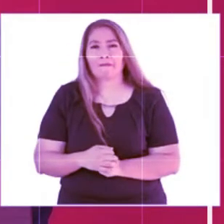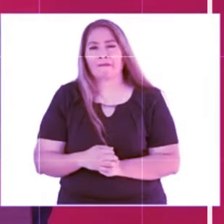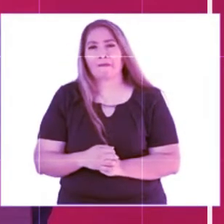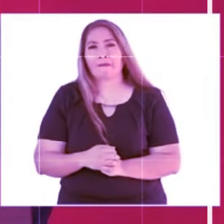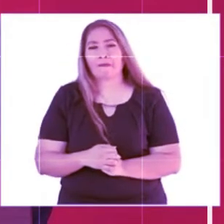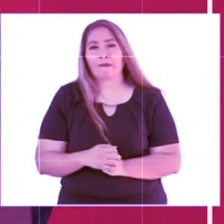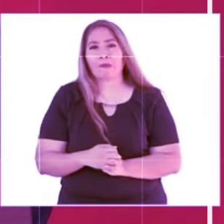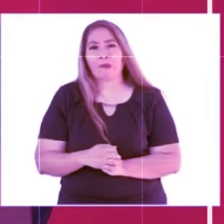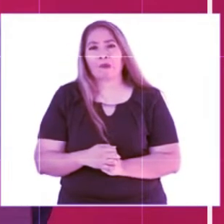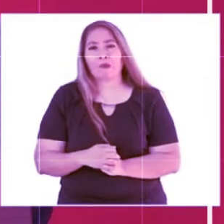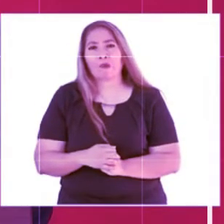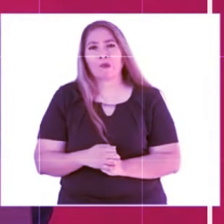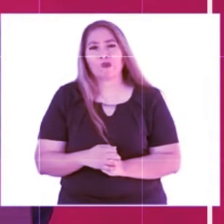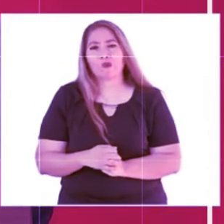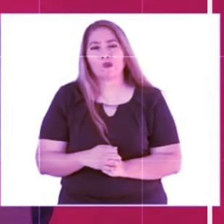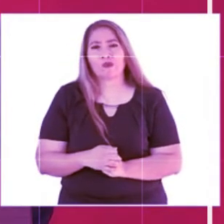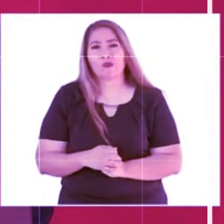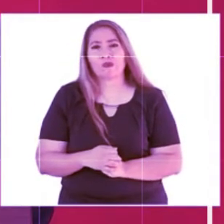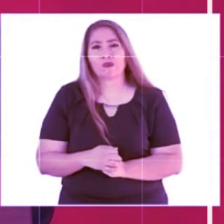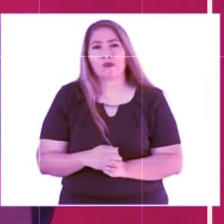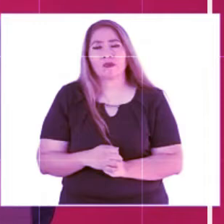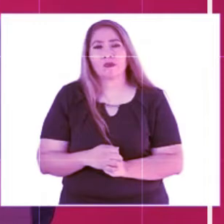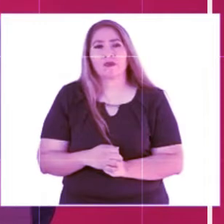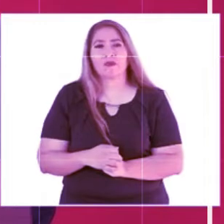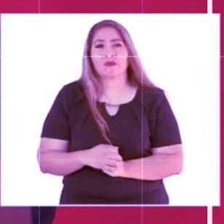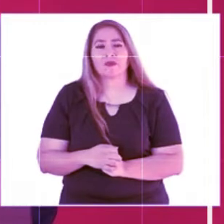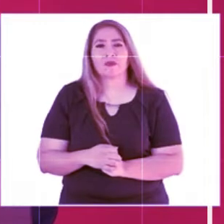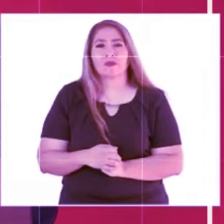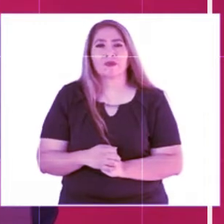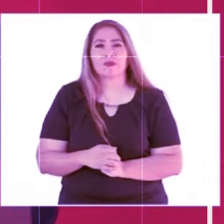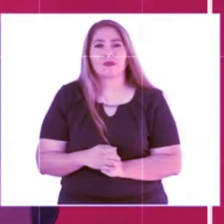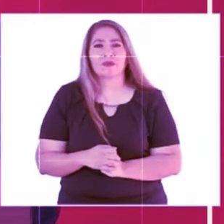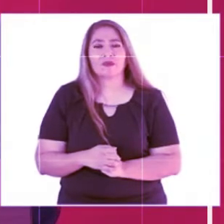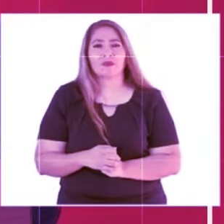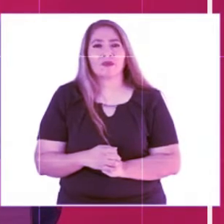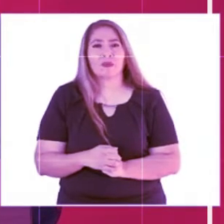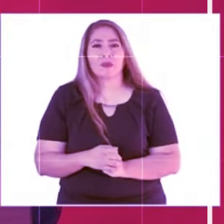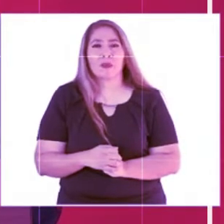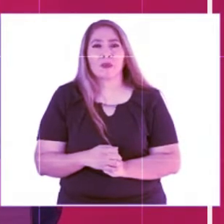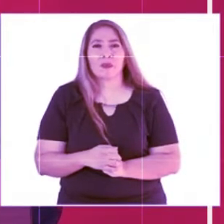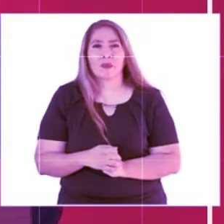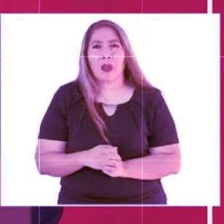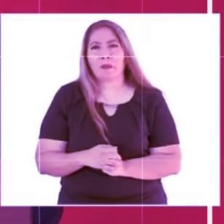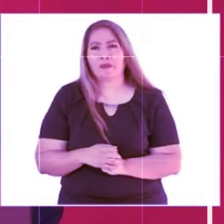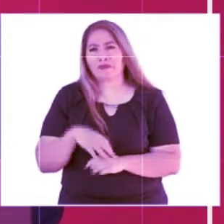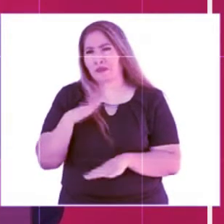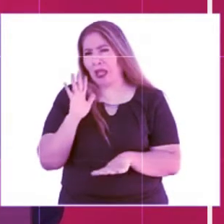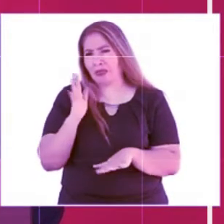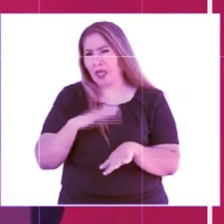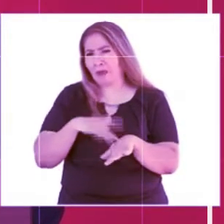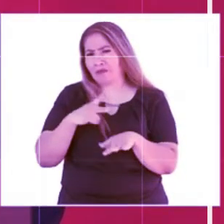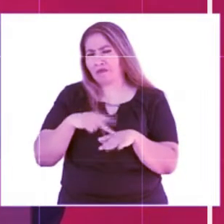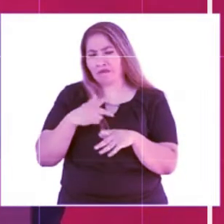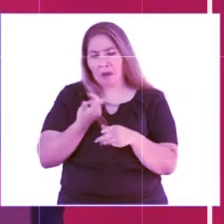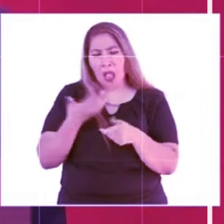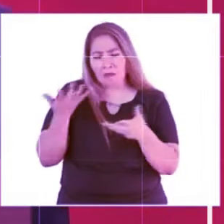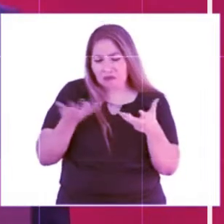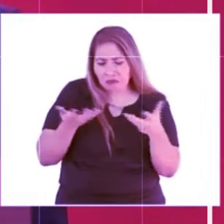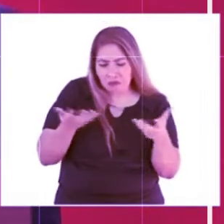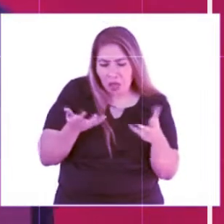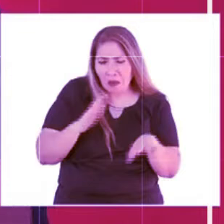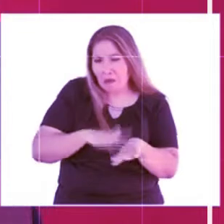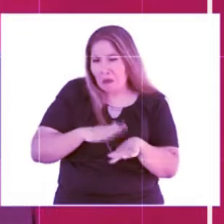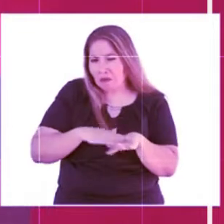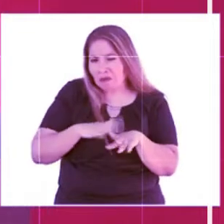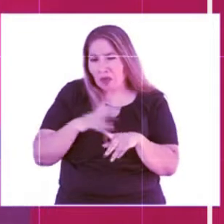Ya se han producido, repito, más de 4 millones. Al ser